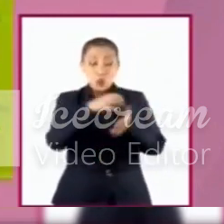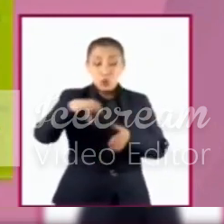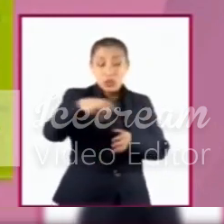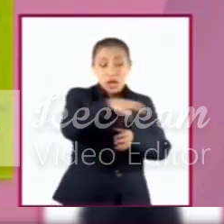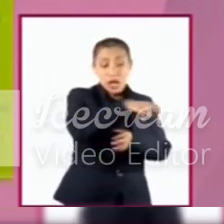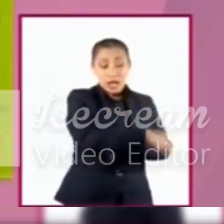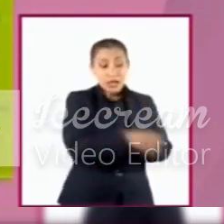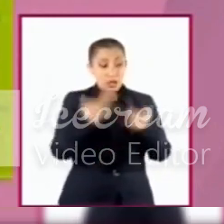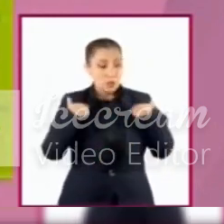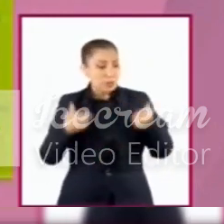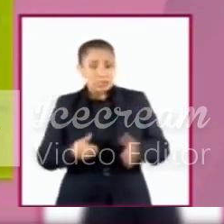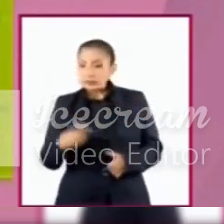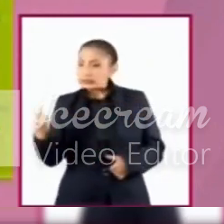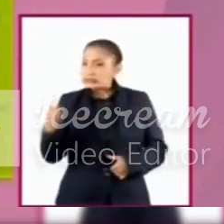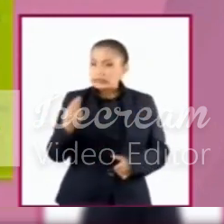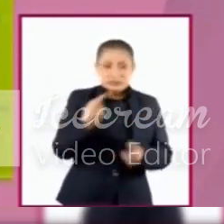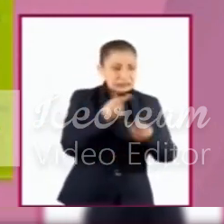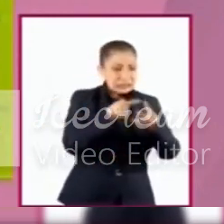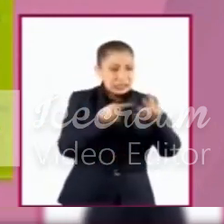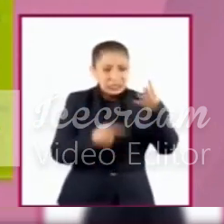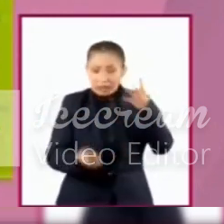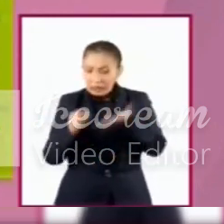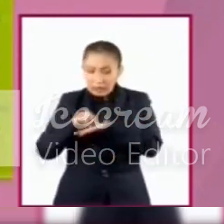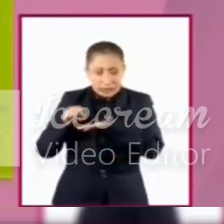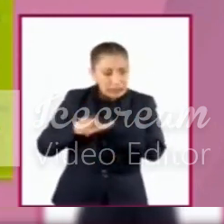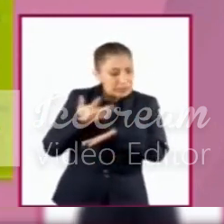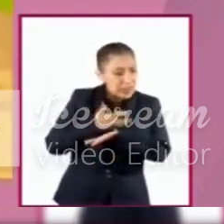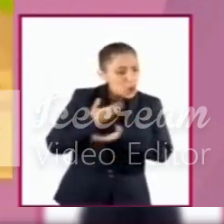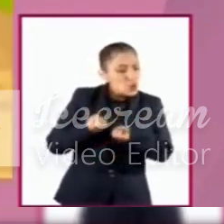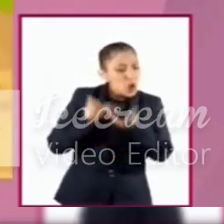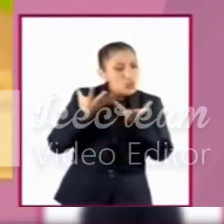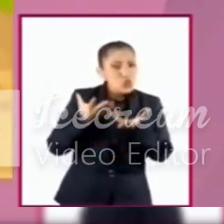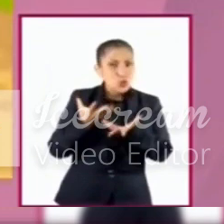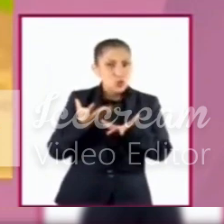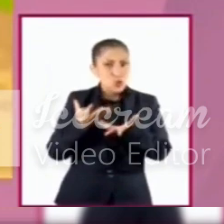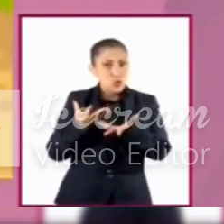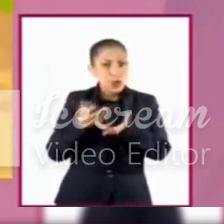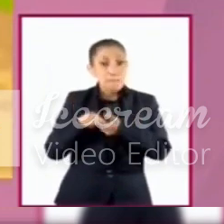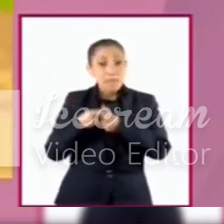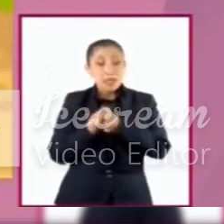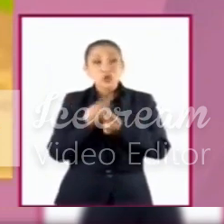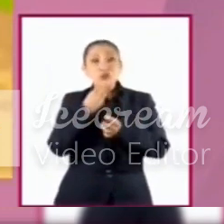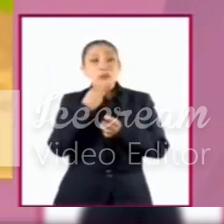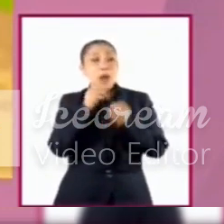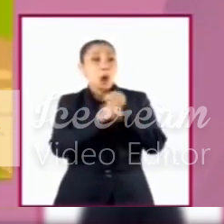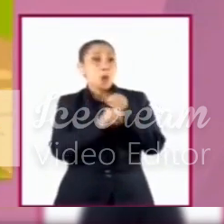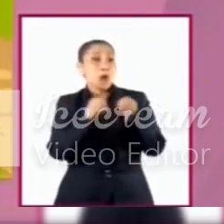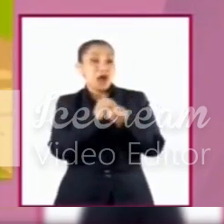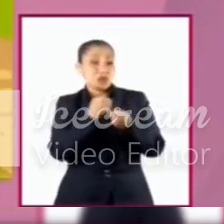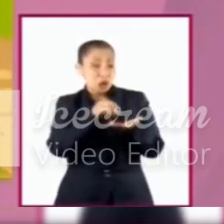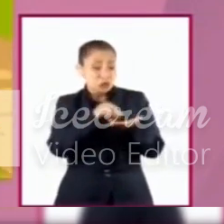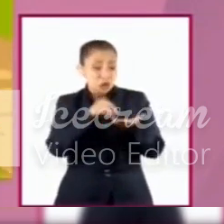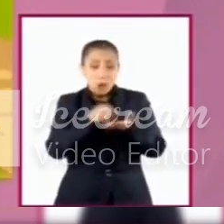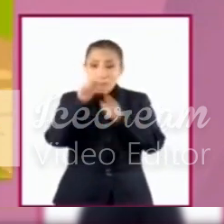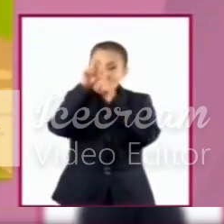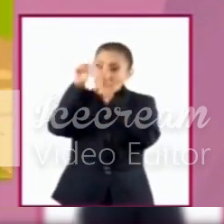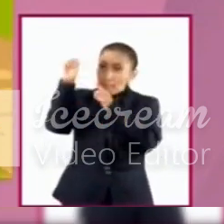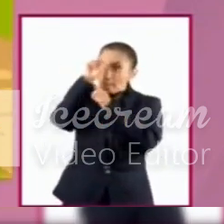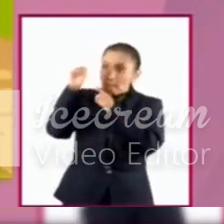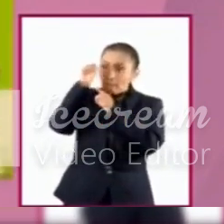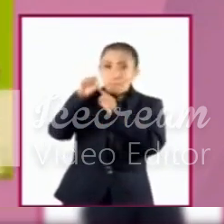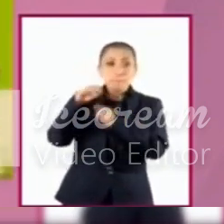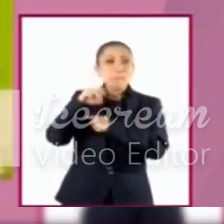el ser humano tuvo la necesidad de contar y de registrar qué tenía y cuánto. Al inicio utilizaba objetos o marcas para